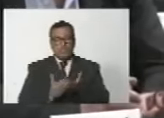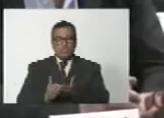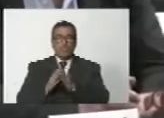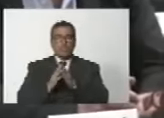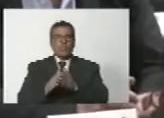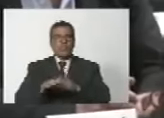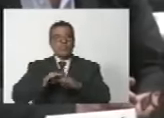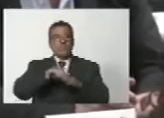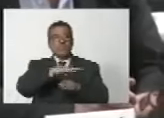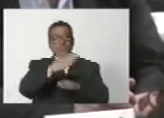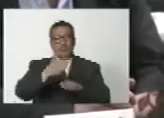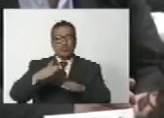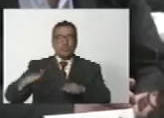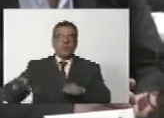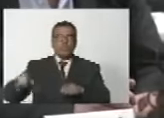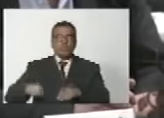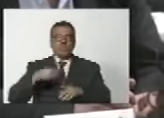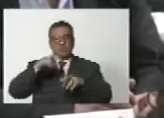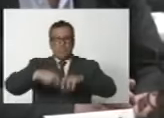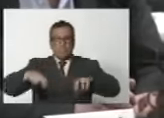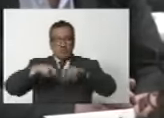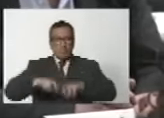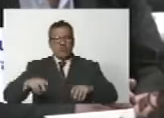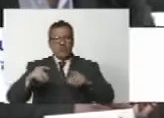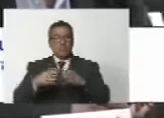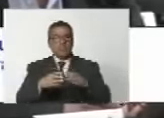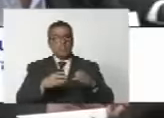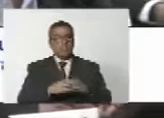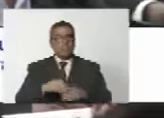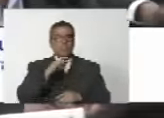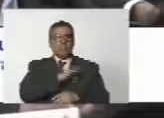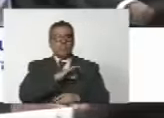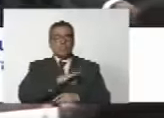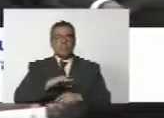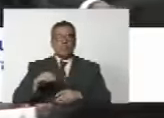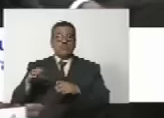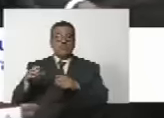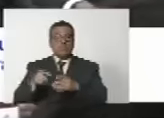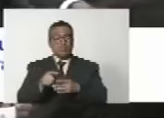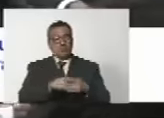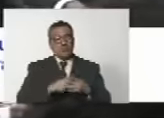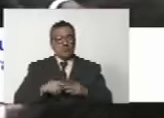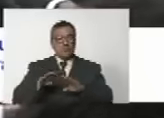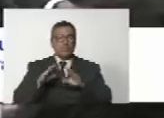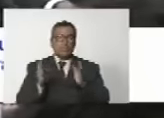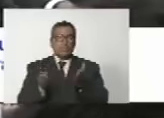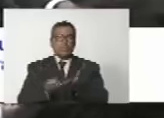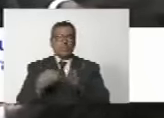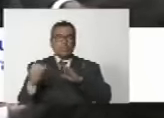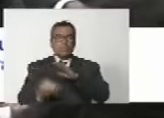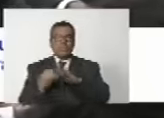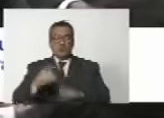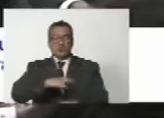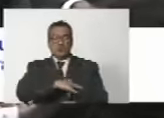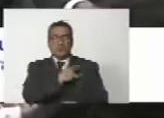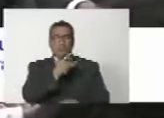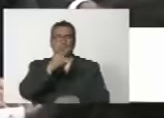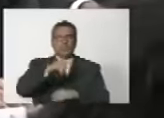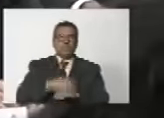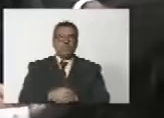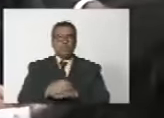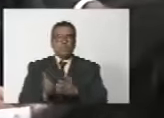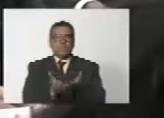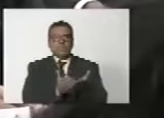Marítimos y es investigadora del Departamento de Sociedad Civil y Global del Instituto Universitario